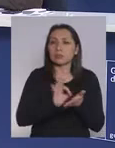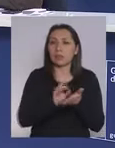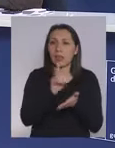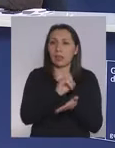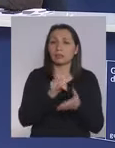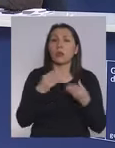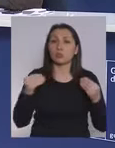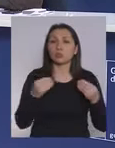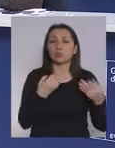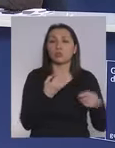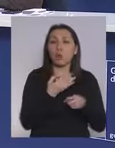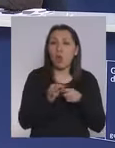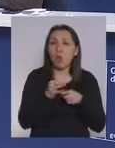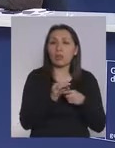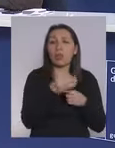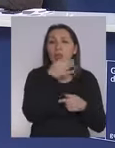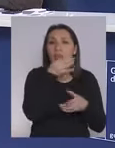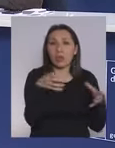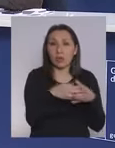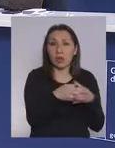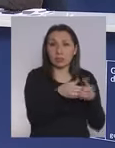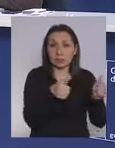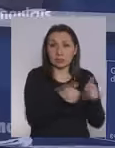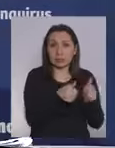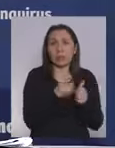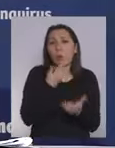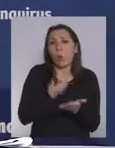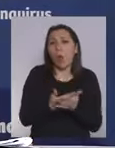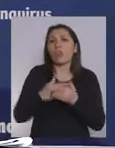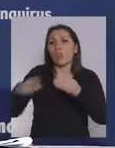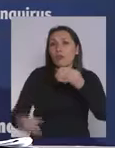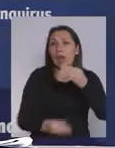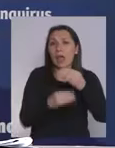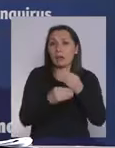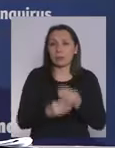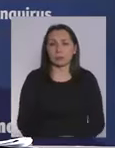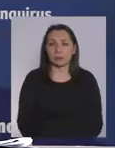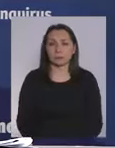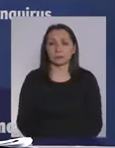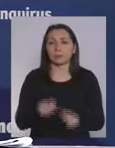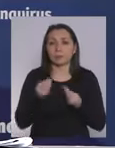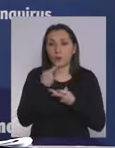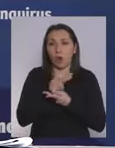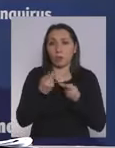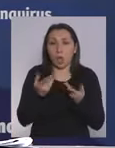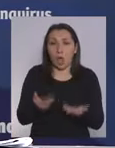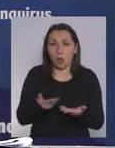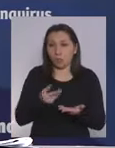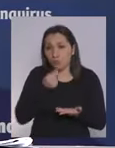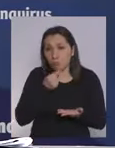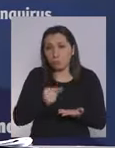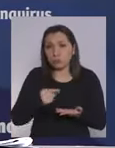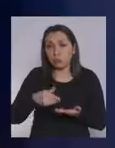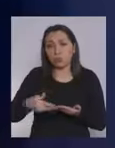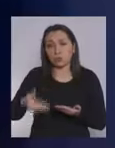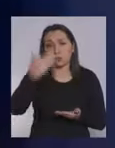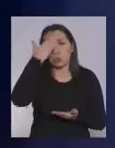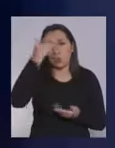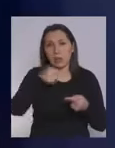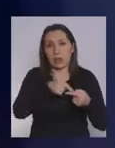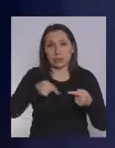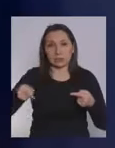los criterios que se recomendaron cuando va a hacer esto su secretaria daza bueno lo vamos a publicar ahora dentro de los próximos días durante